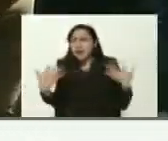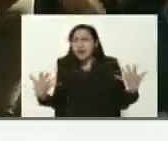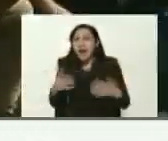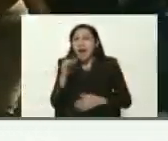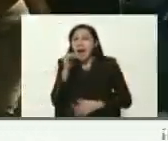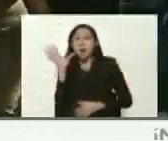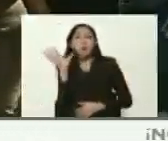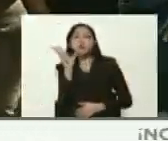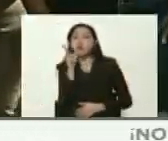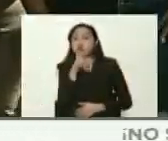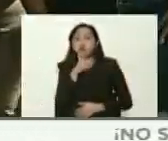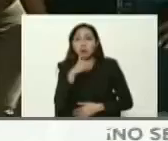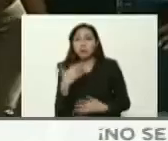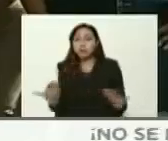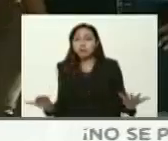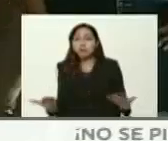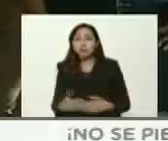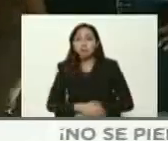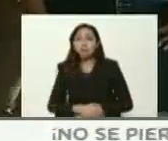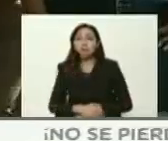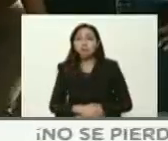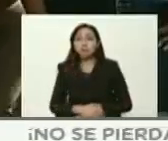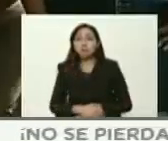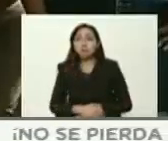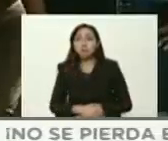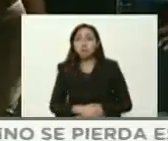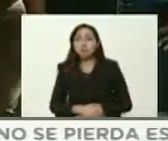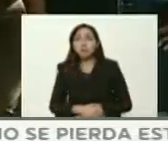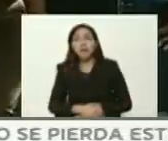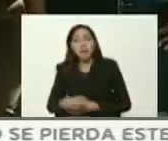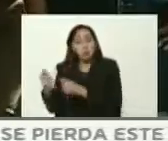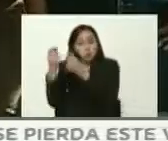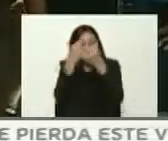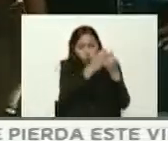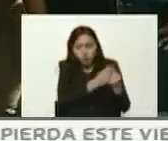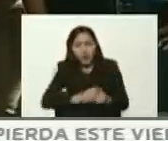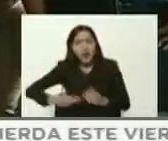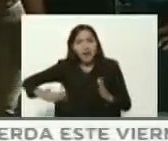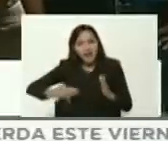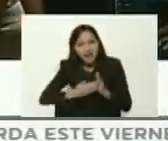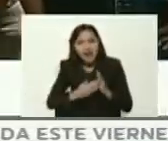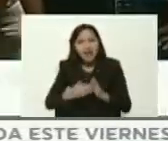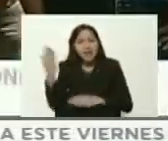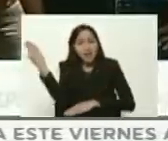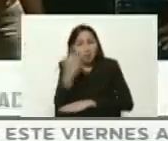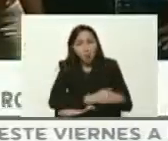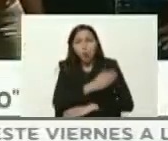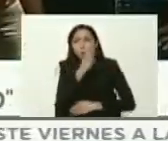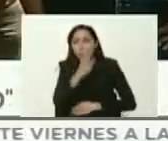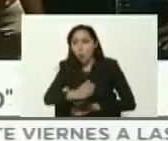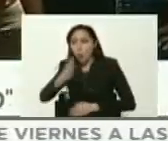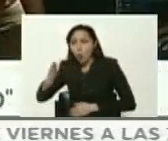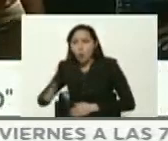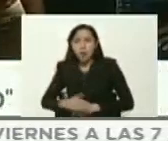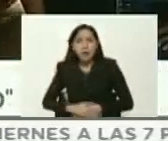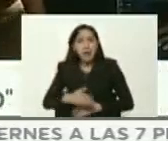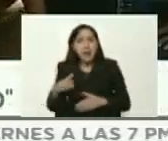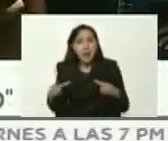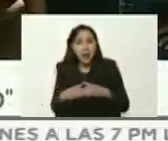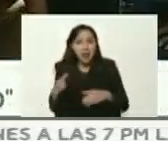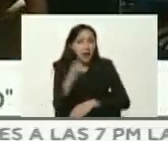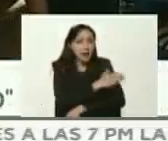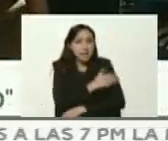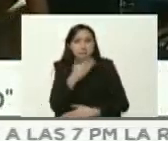agua, que bueno, aquí precisamente producto de la guerra económica y producto del bloqueo y las sanciones que pidió aquí la oposición